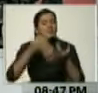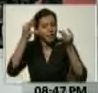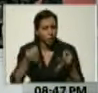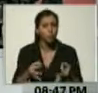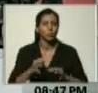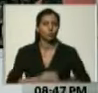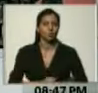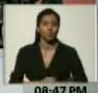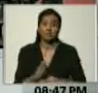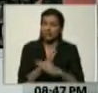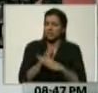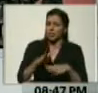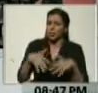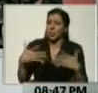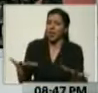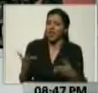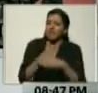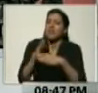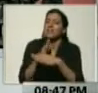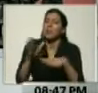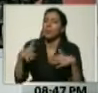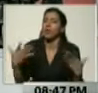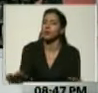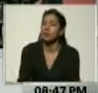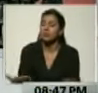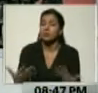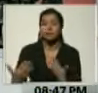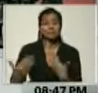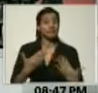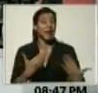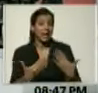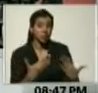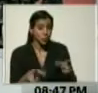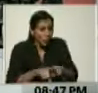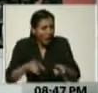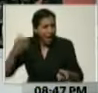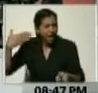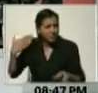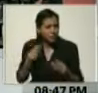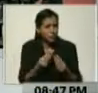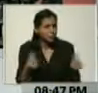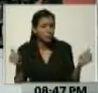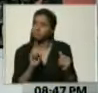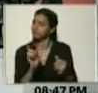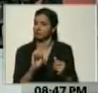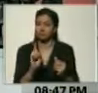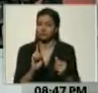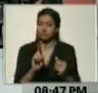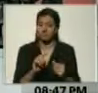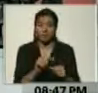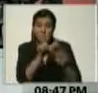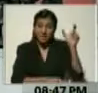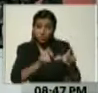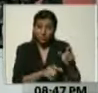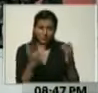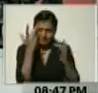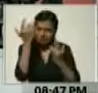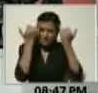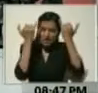La diferencia va a radicar en el trato que van a recibir los golpistas. Esa va a ser la única